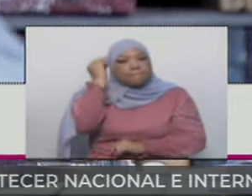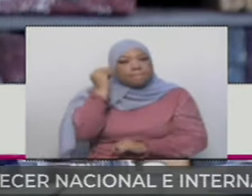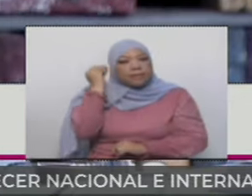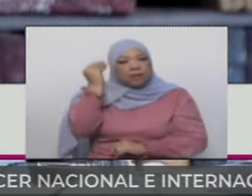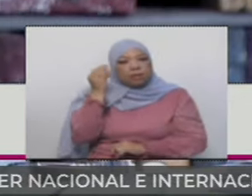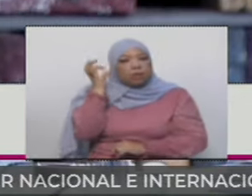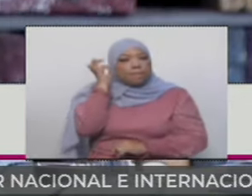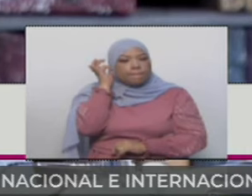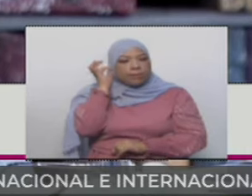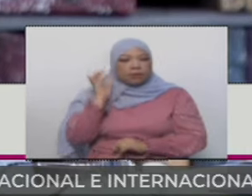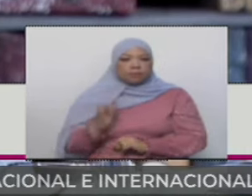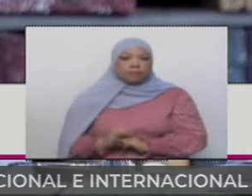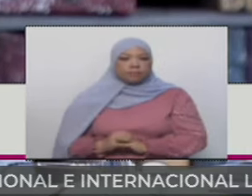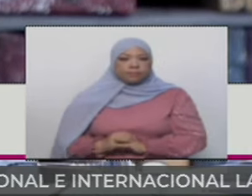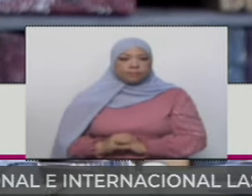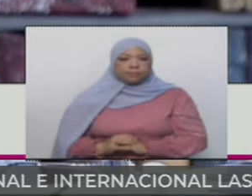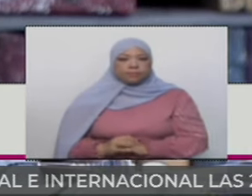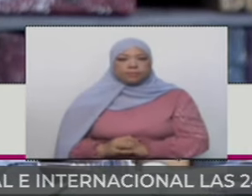estás hablando,